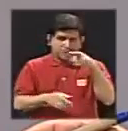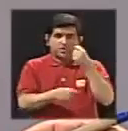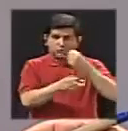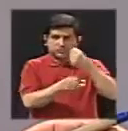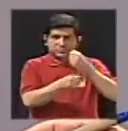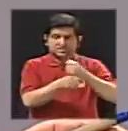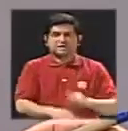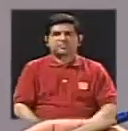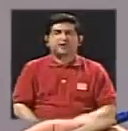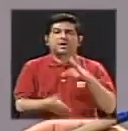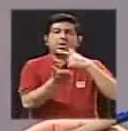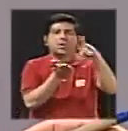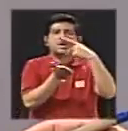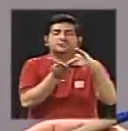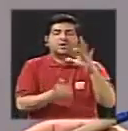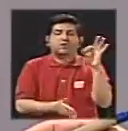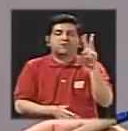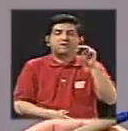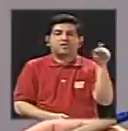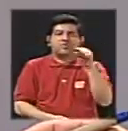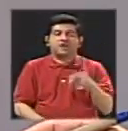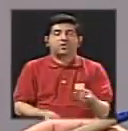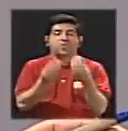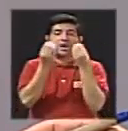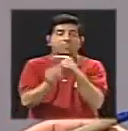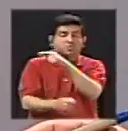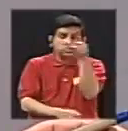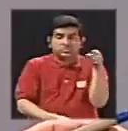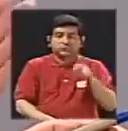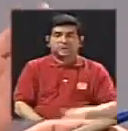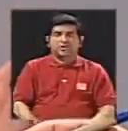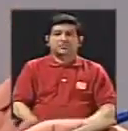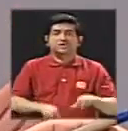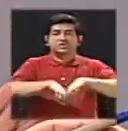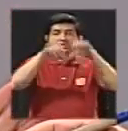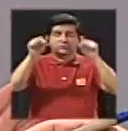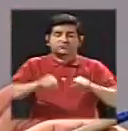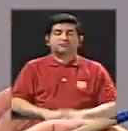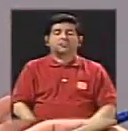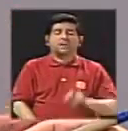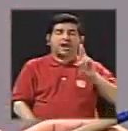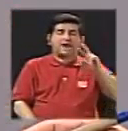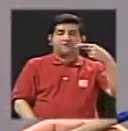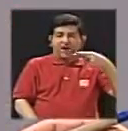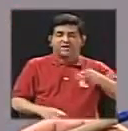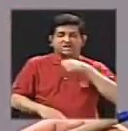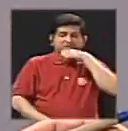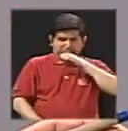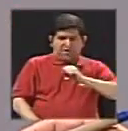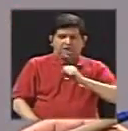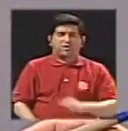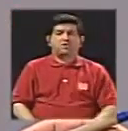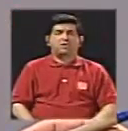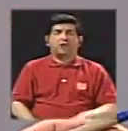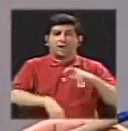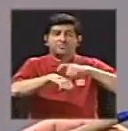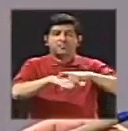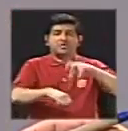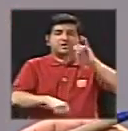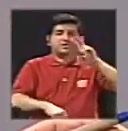puesto, les pagó febrero y marzo a muchos de ellos con el sistema RH el viejo, y a la hora de entrar Integra